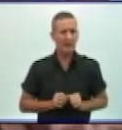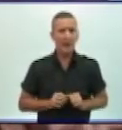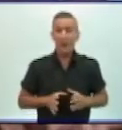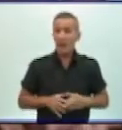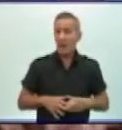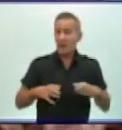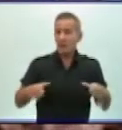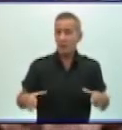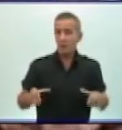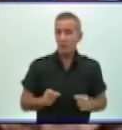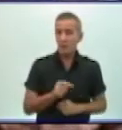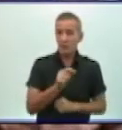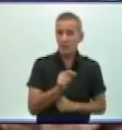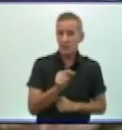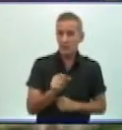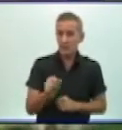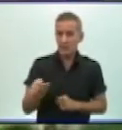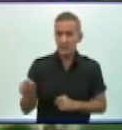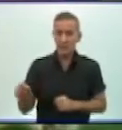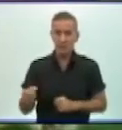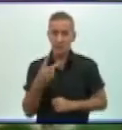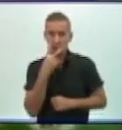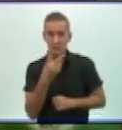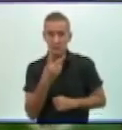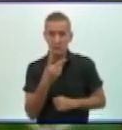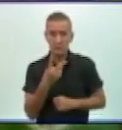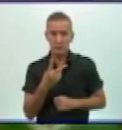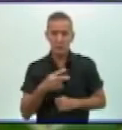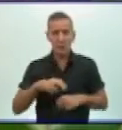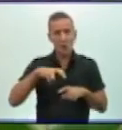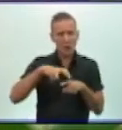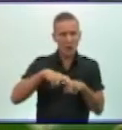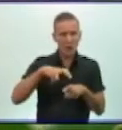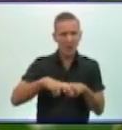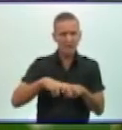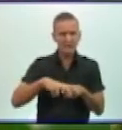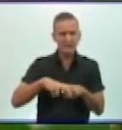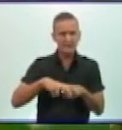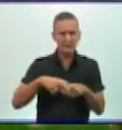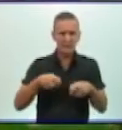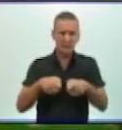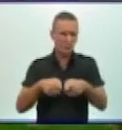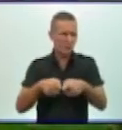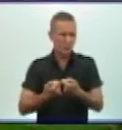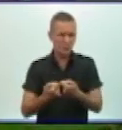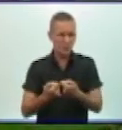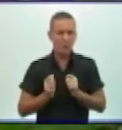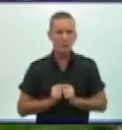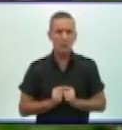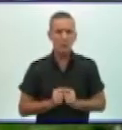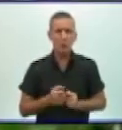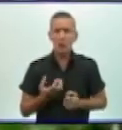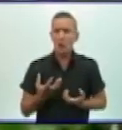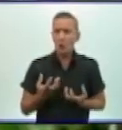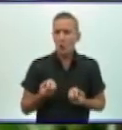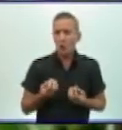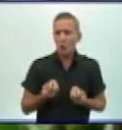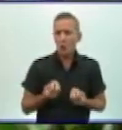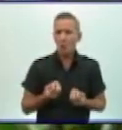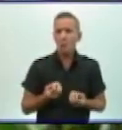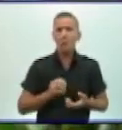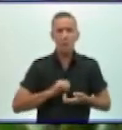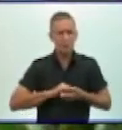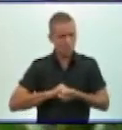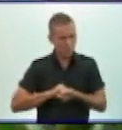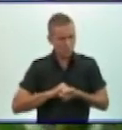no les gusta ver las guaguas escritas, ver los asientos rotos. Y muchas veces, contemporáneos de ellos, quizás compañeros